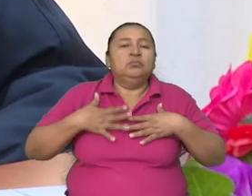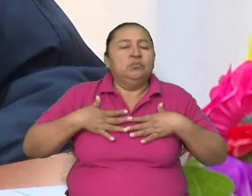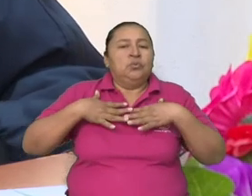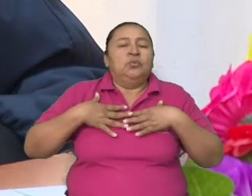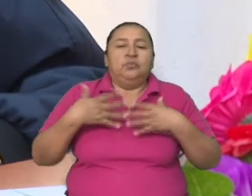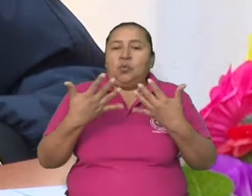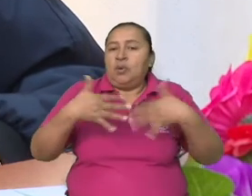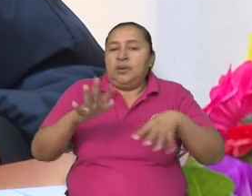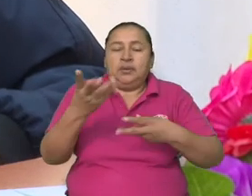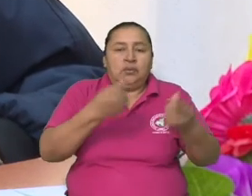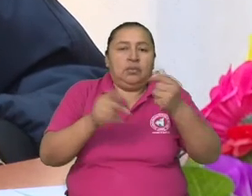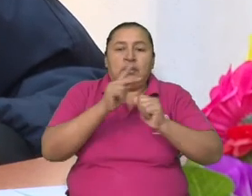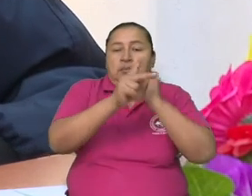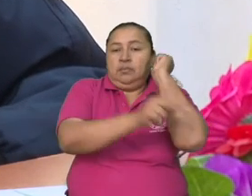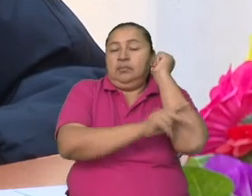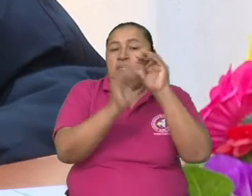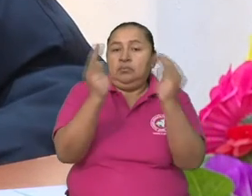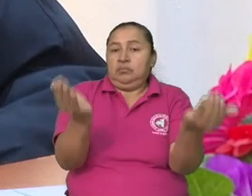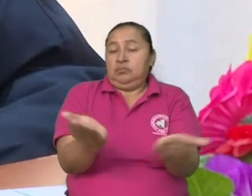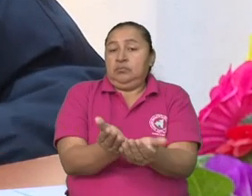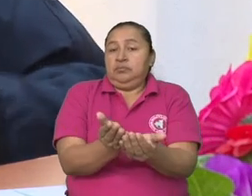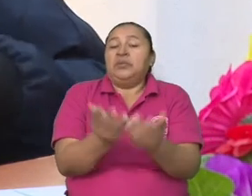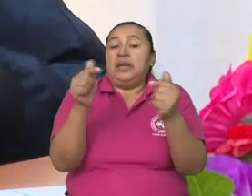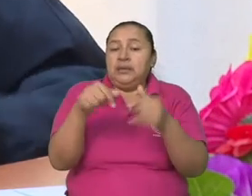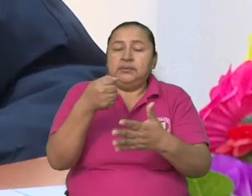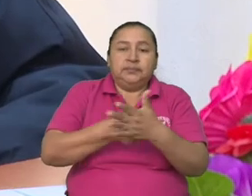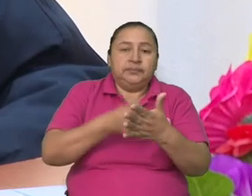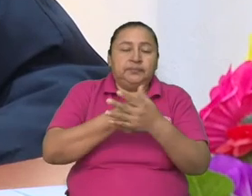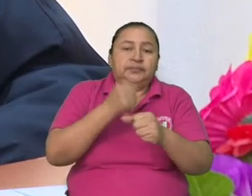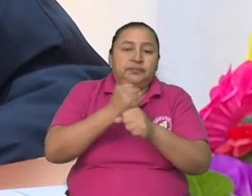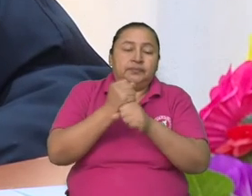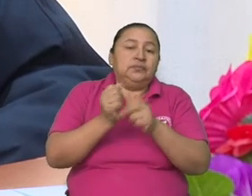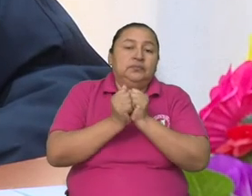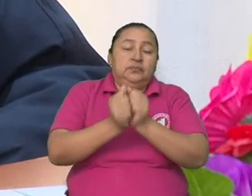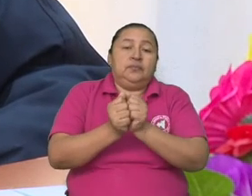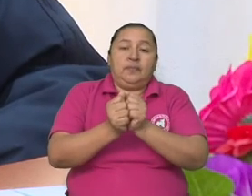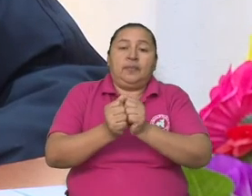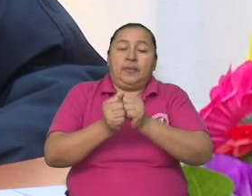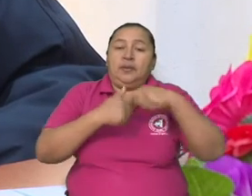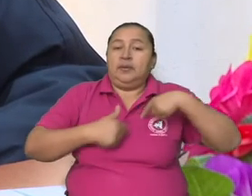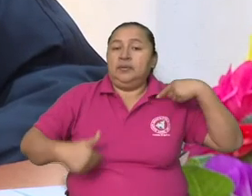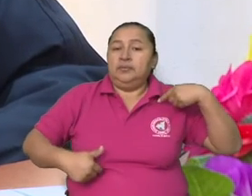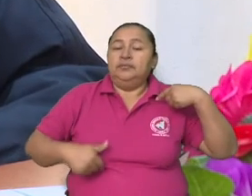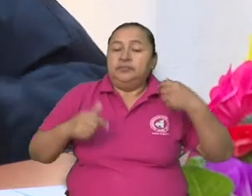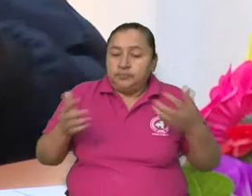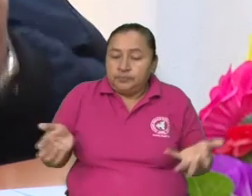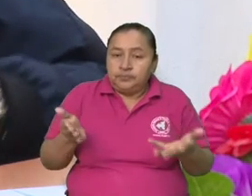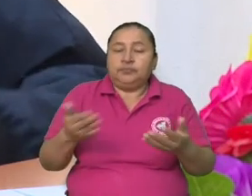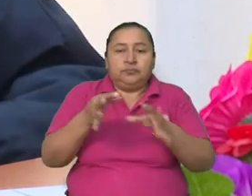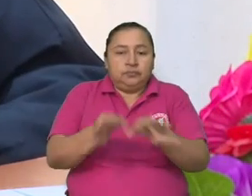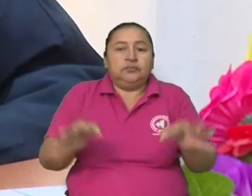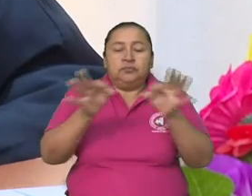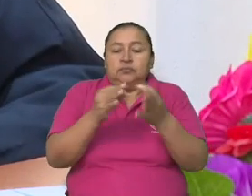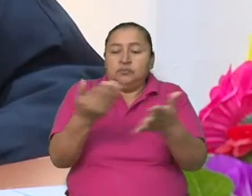cualquier país del mundo. Y ese es el esfuerzo que está haciendo el compañero presidente de hacer hincapié en